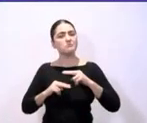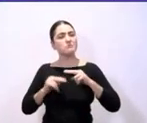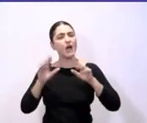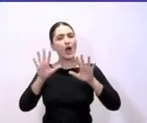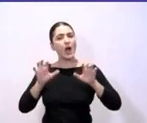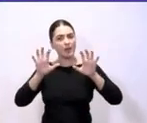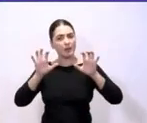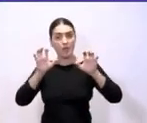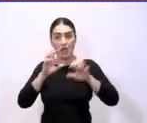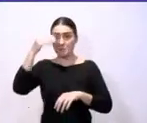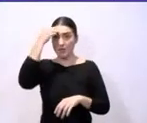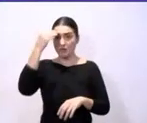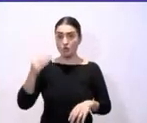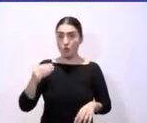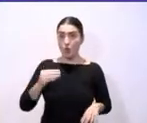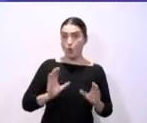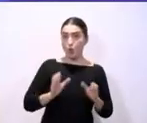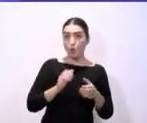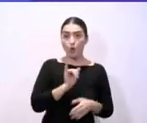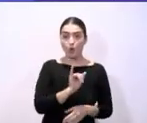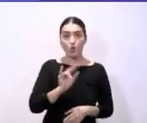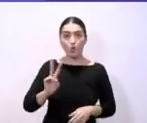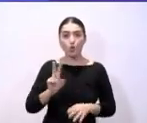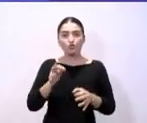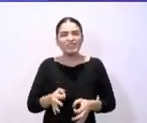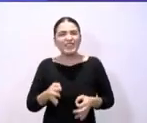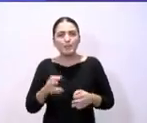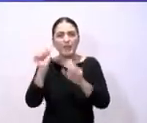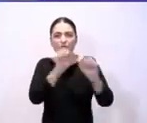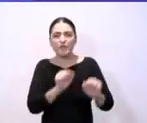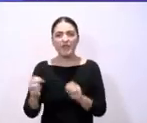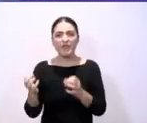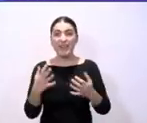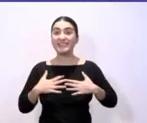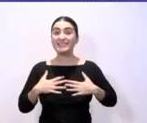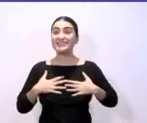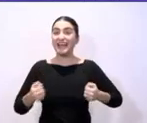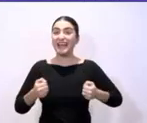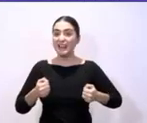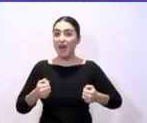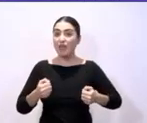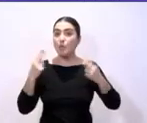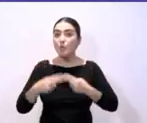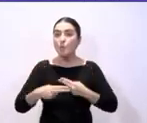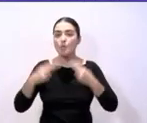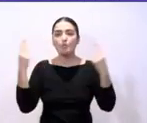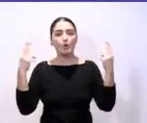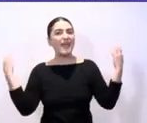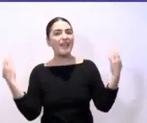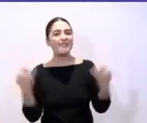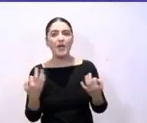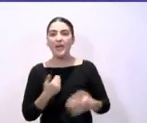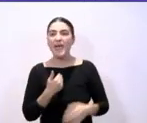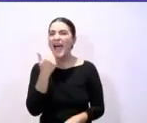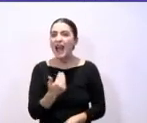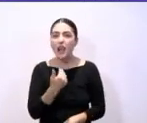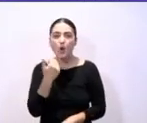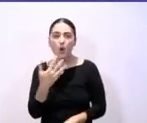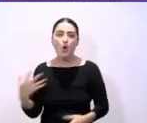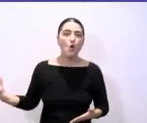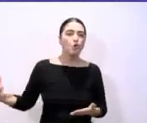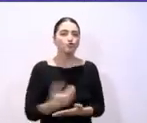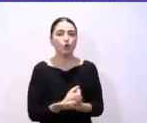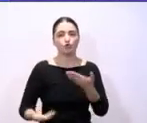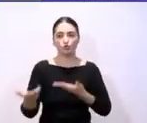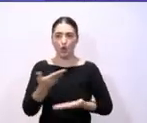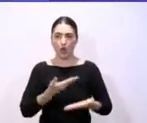de Izquierda Unida siempre venimos defendiendo que la salud, la sanidad pública debe ser algo en lo que nos debemos implicar.